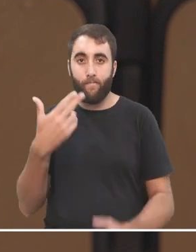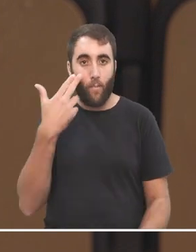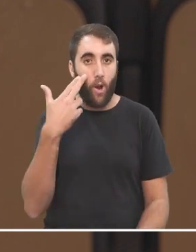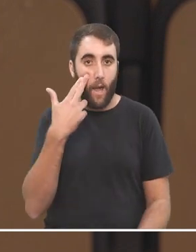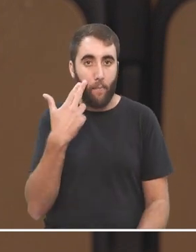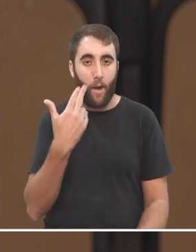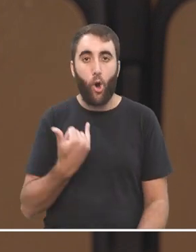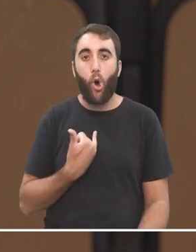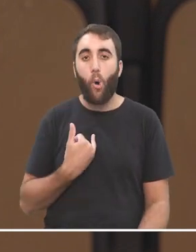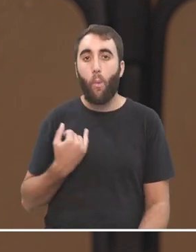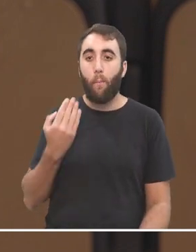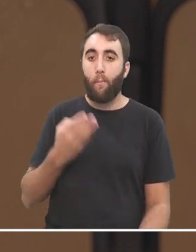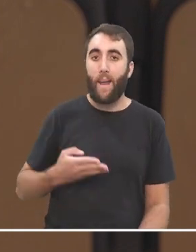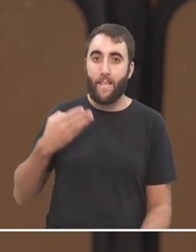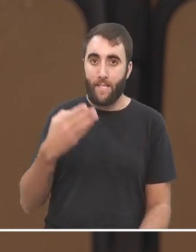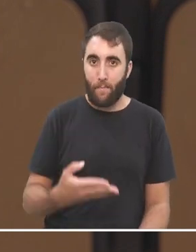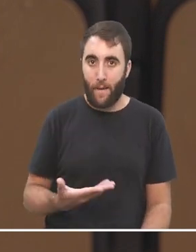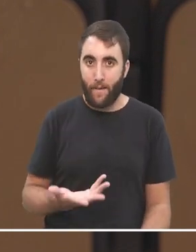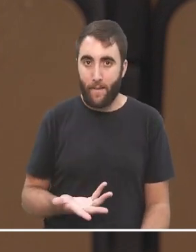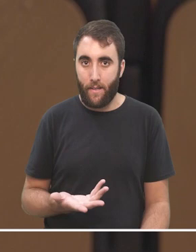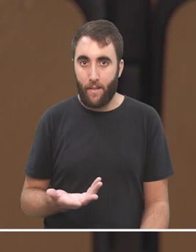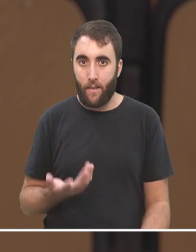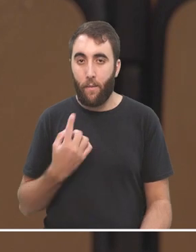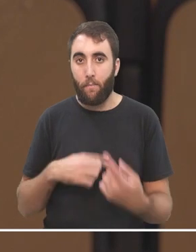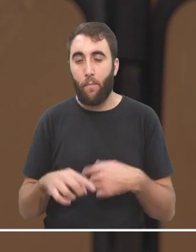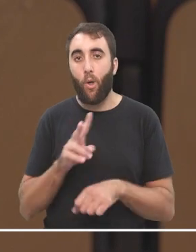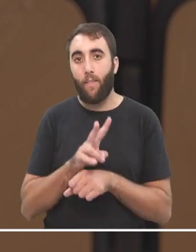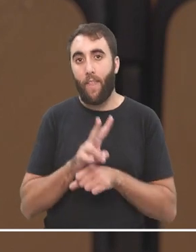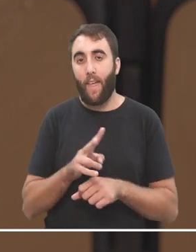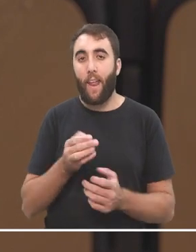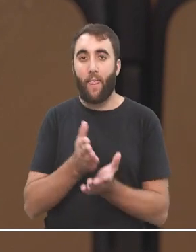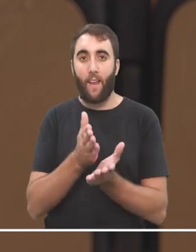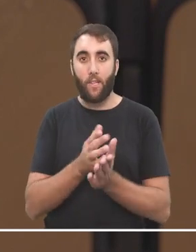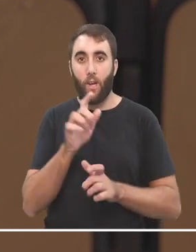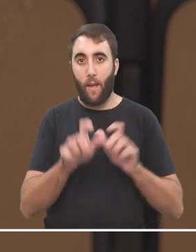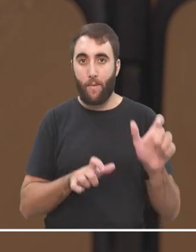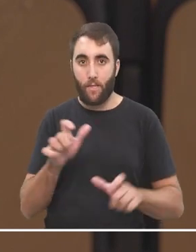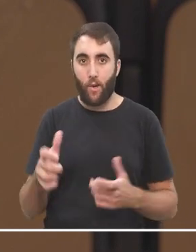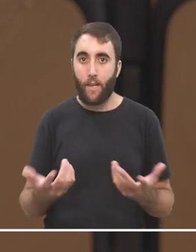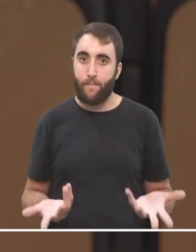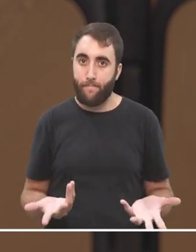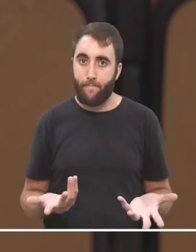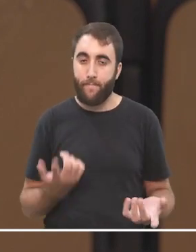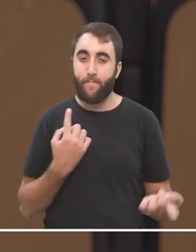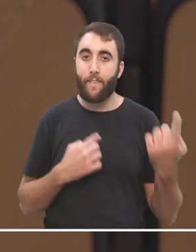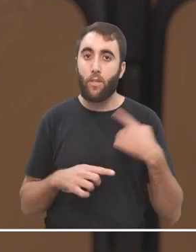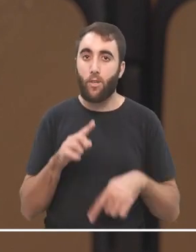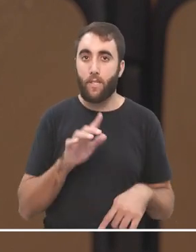participar en la vida pública y a la hora de defender los derechos de las personas.